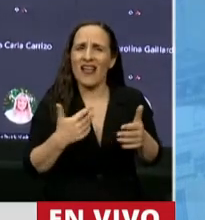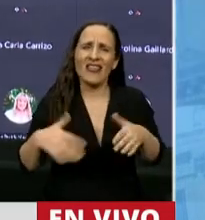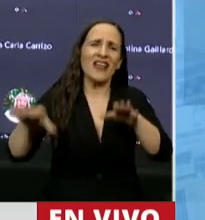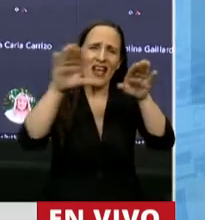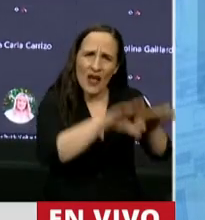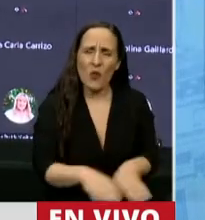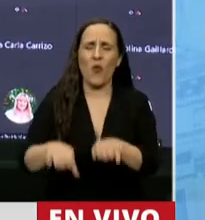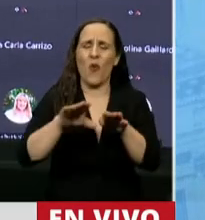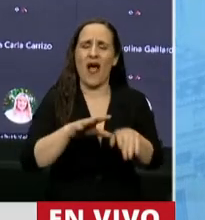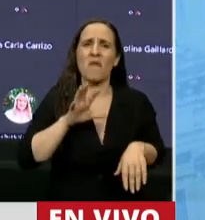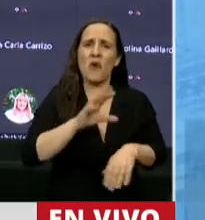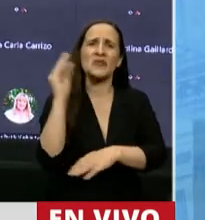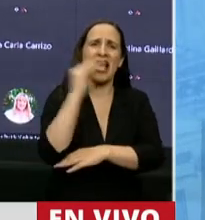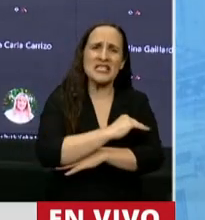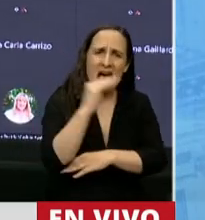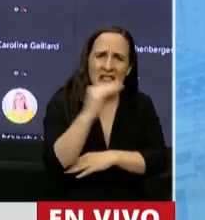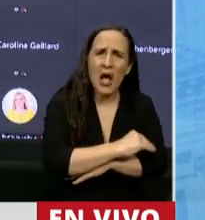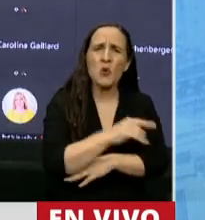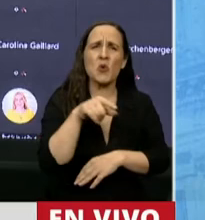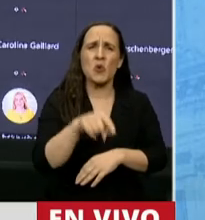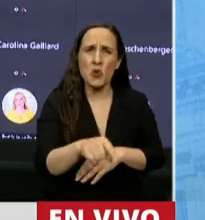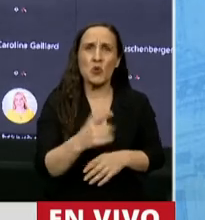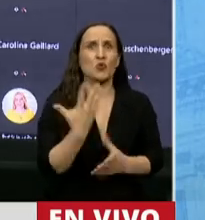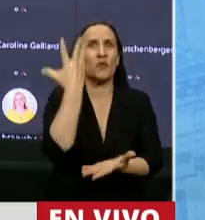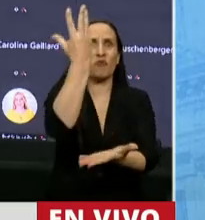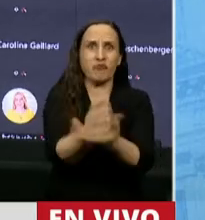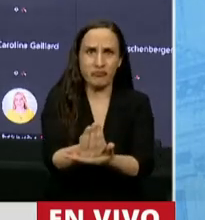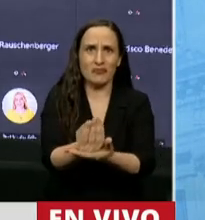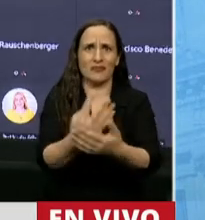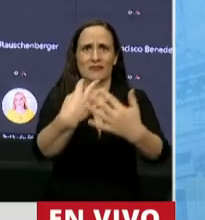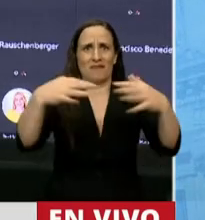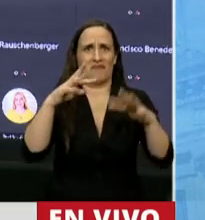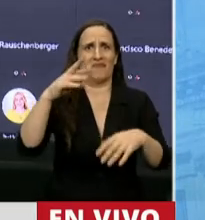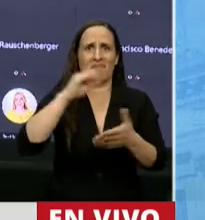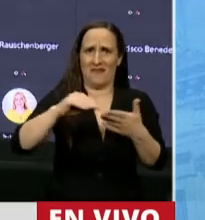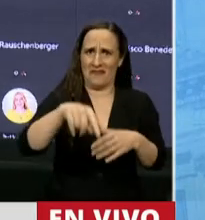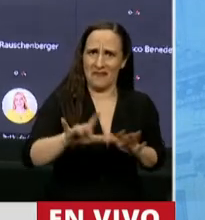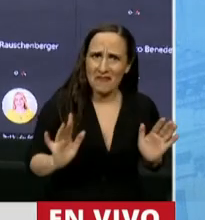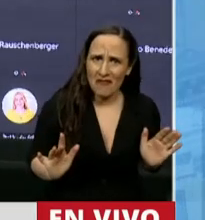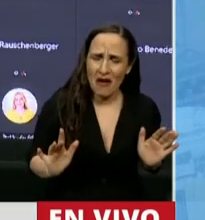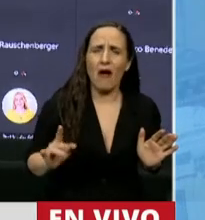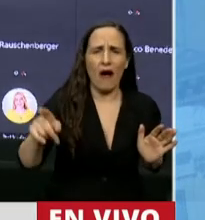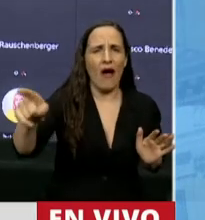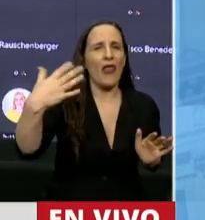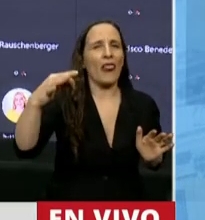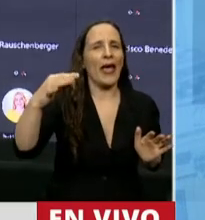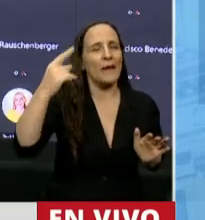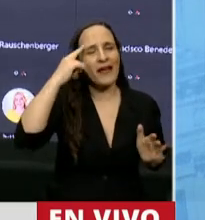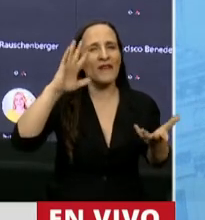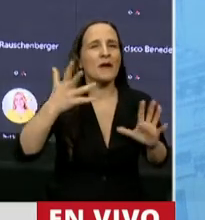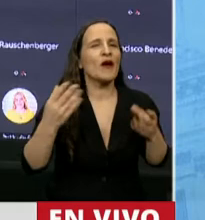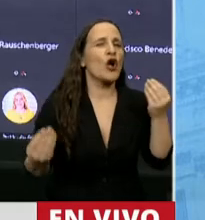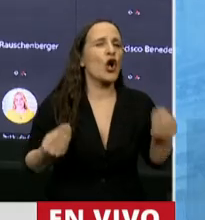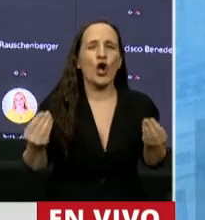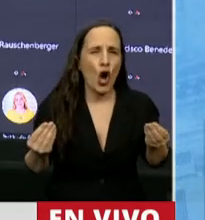si los santacruceños merecen estar representados en ese recinto, tendrían que haber pensado en cómo nos garantizan que